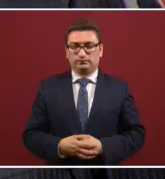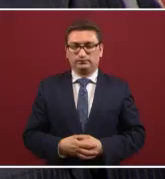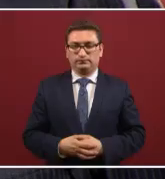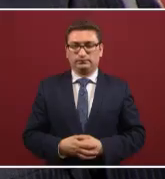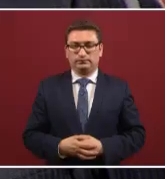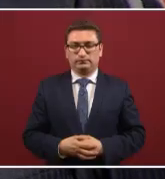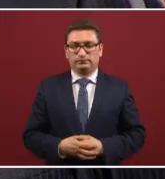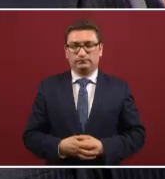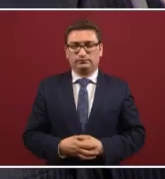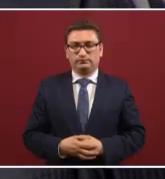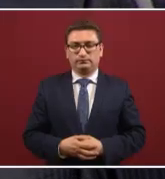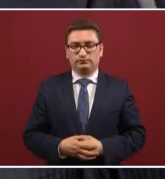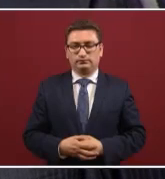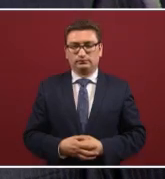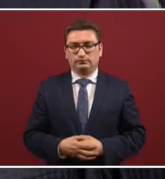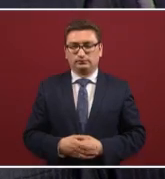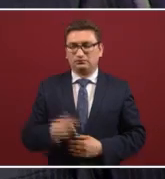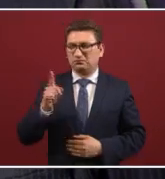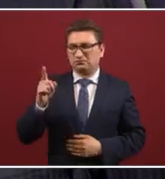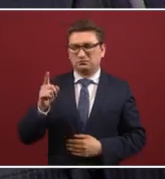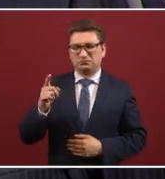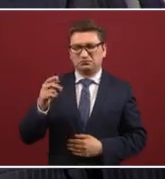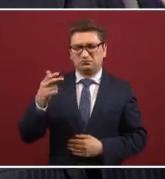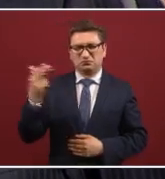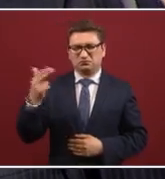Un hotel, no recuerdo su nombre, pero